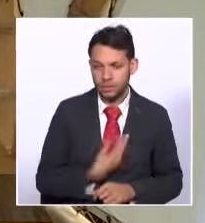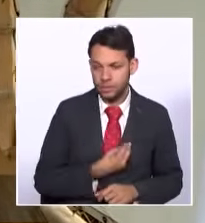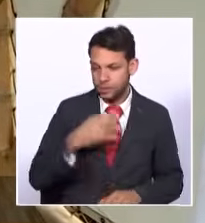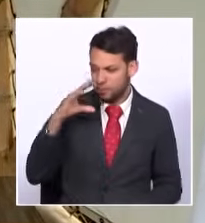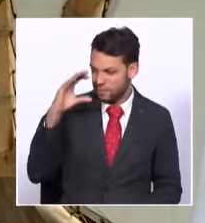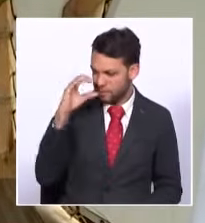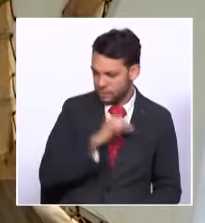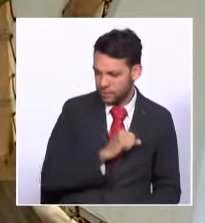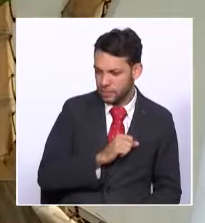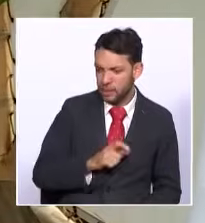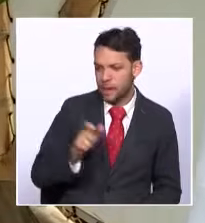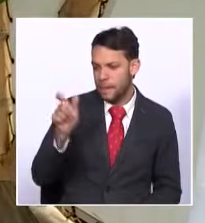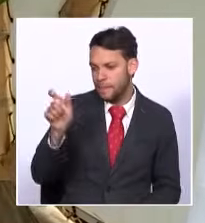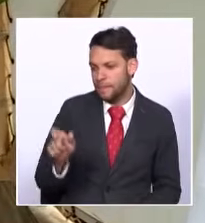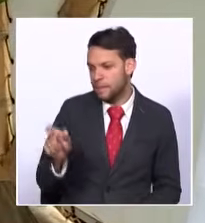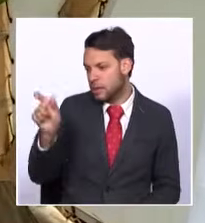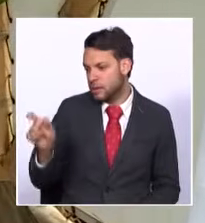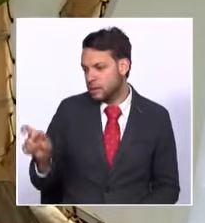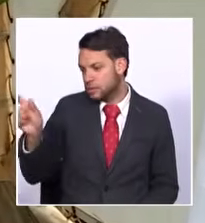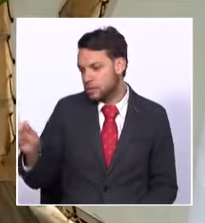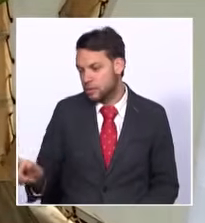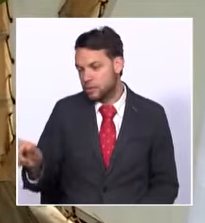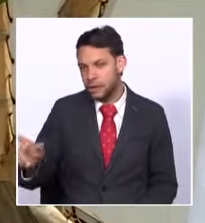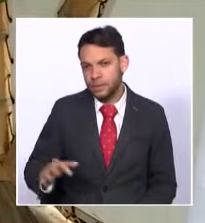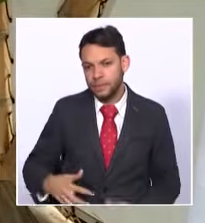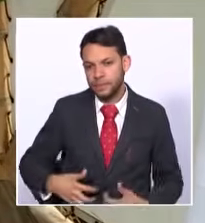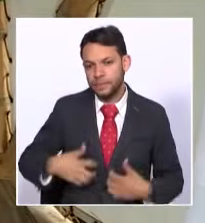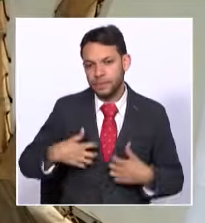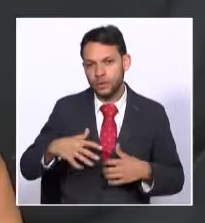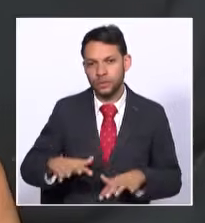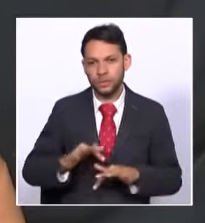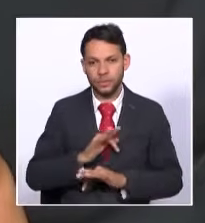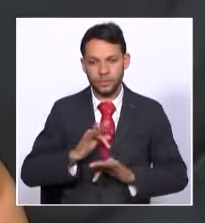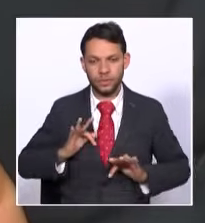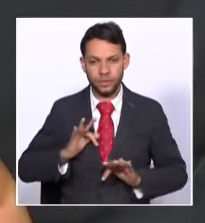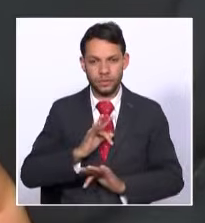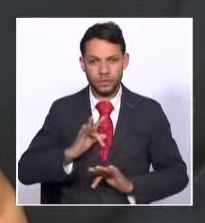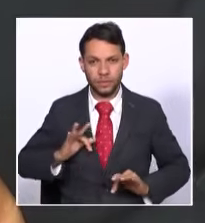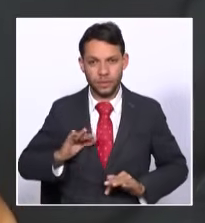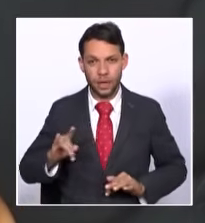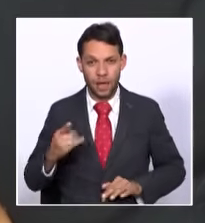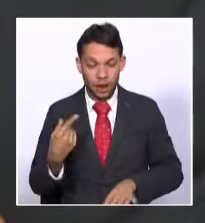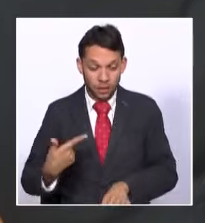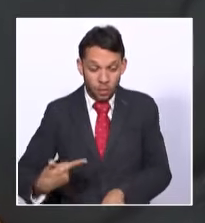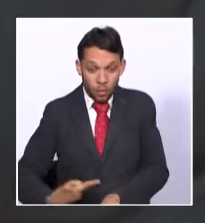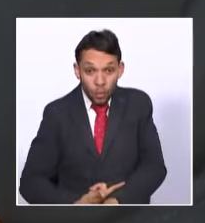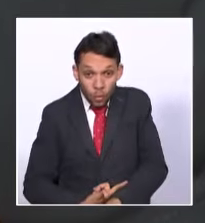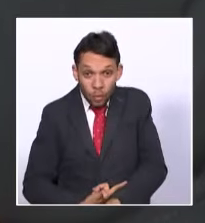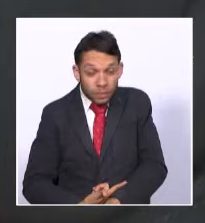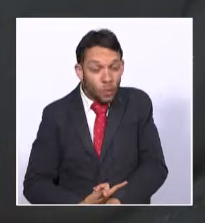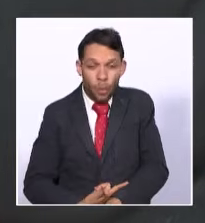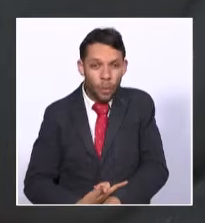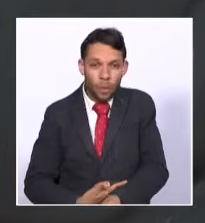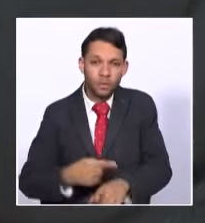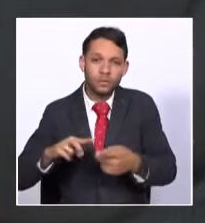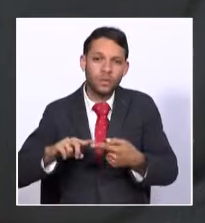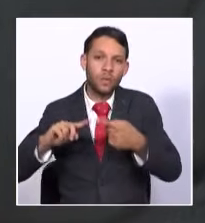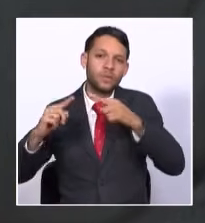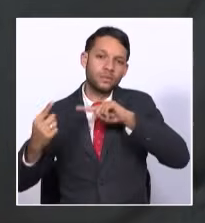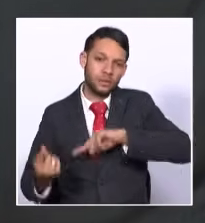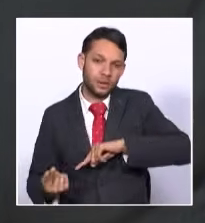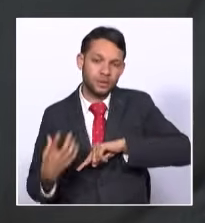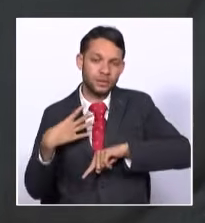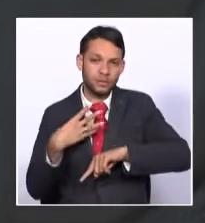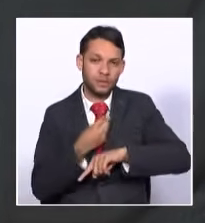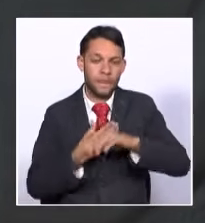muchas veces las personas tienden a confundir la terapia neural con las infiltraciones. Eso no es una infiltración, es un proceso que va